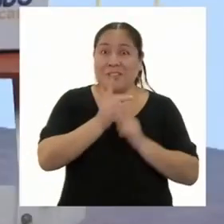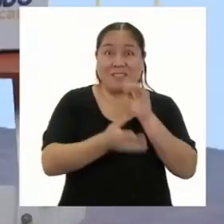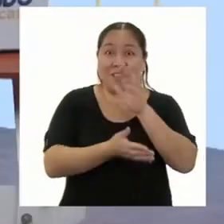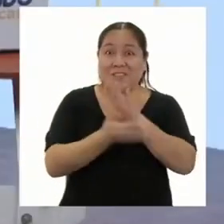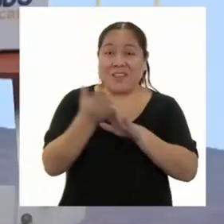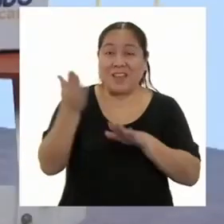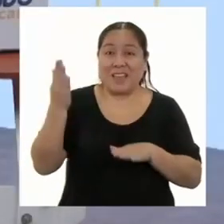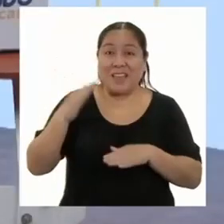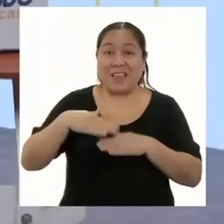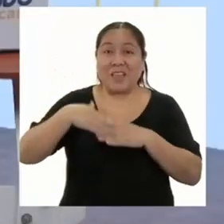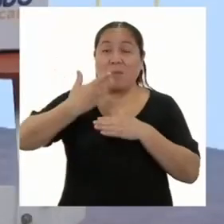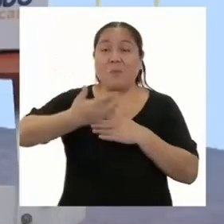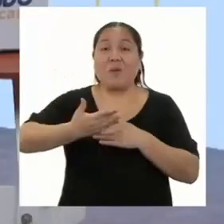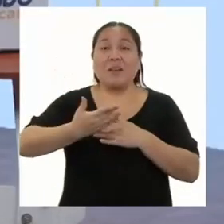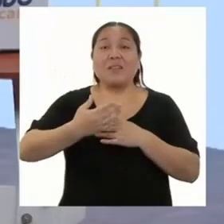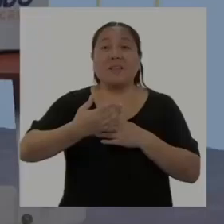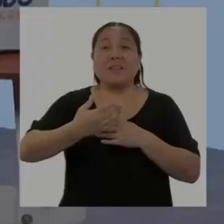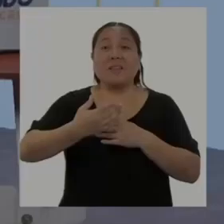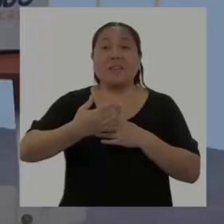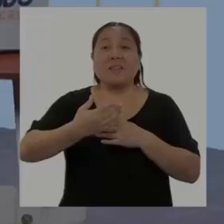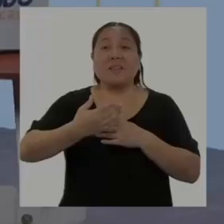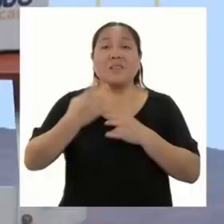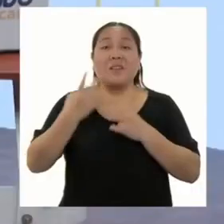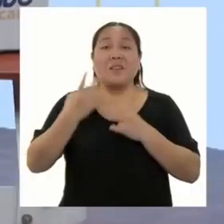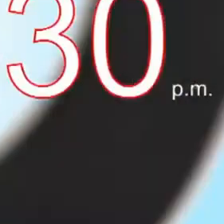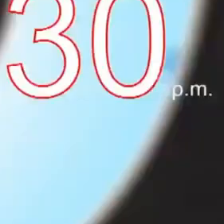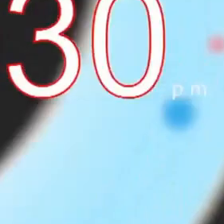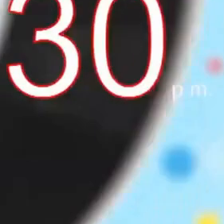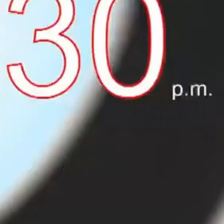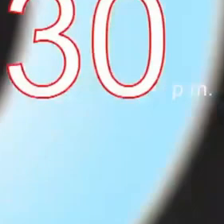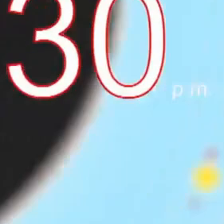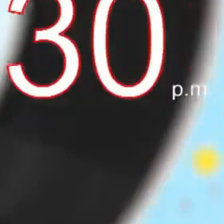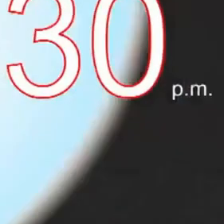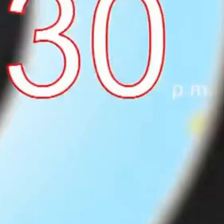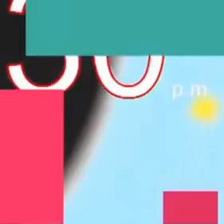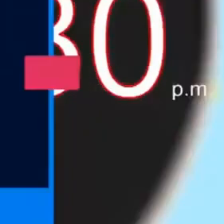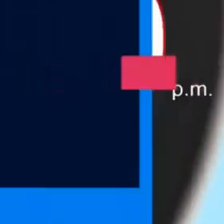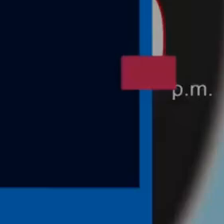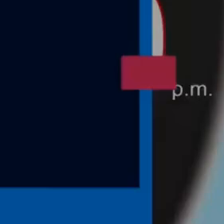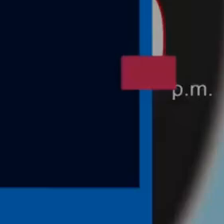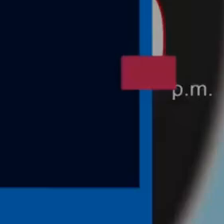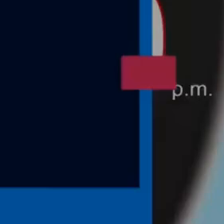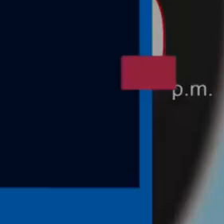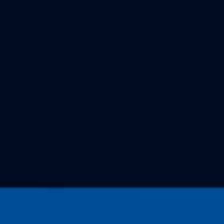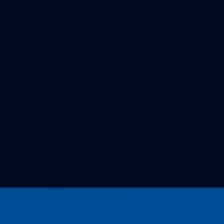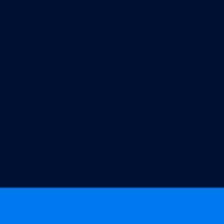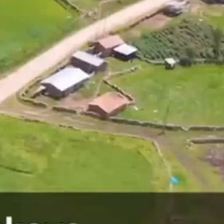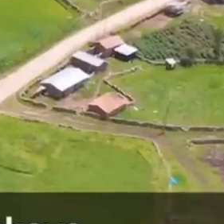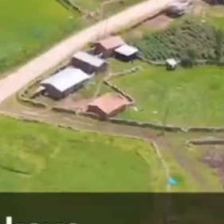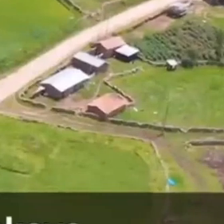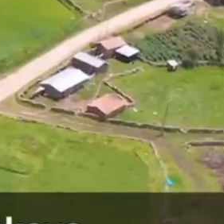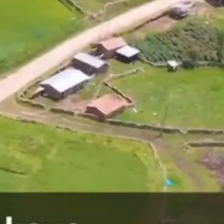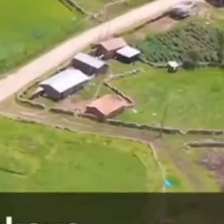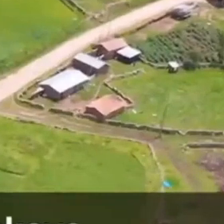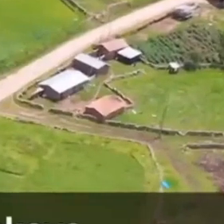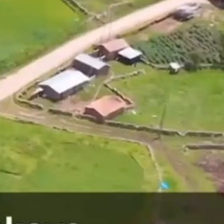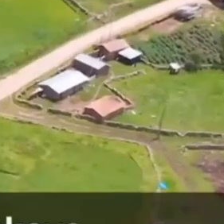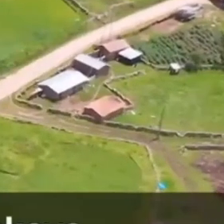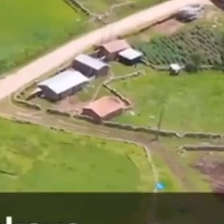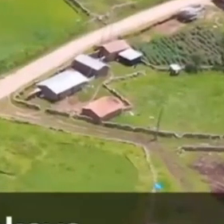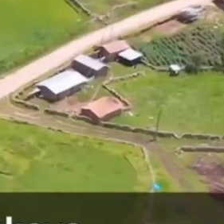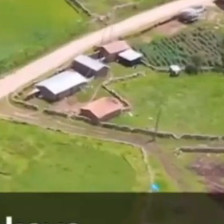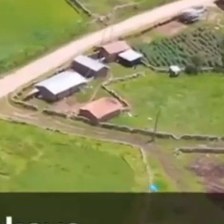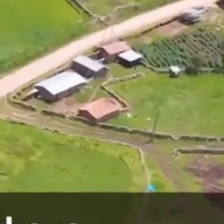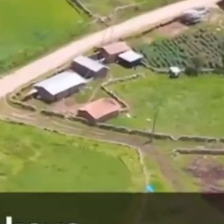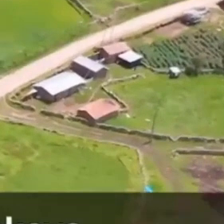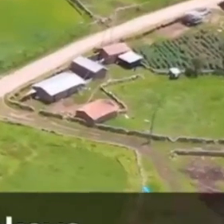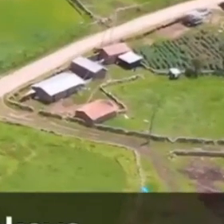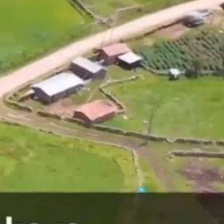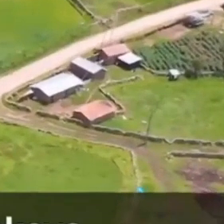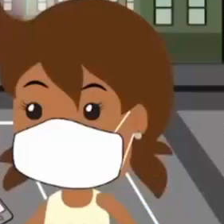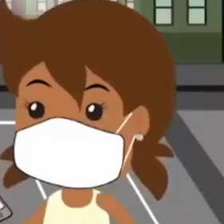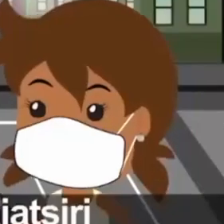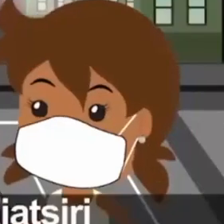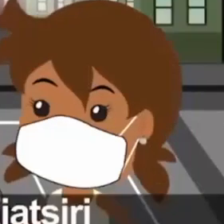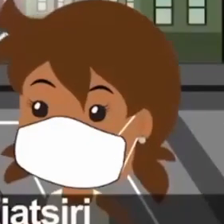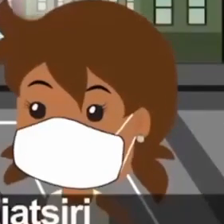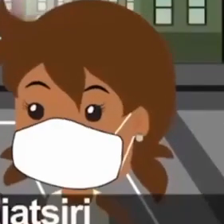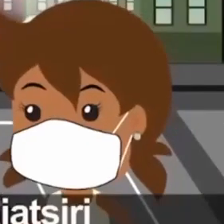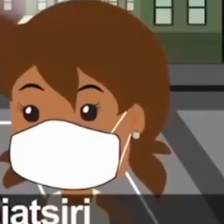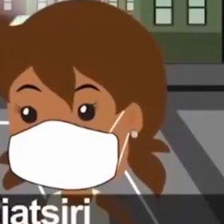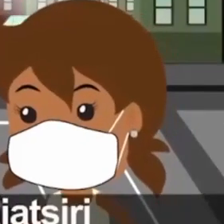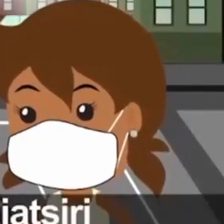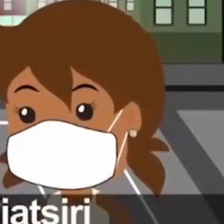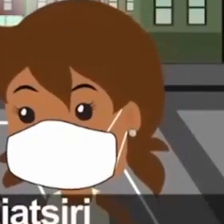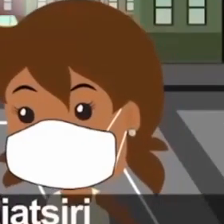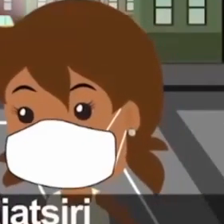muevan, en el siguiente bloque seguiremos. 4:30 de la tarde. Que ankaje mabakaya